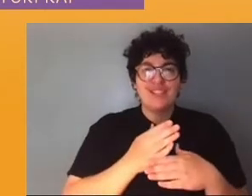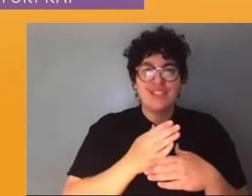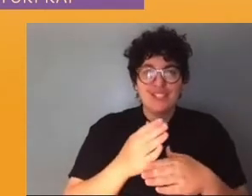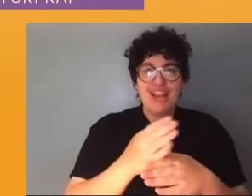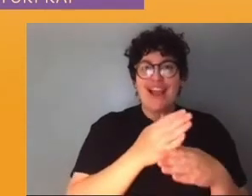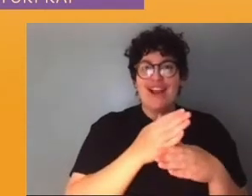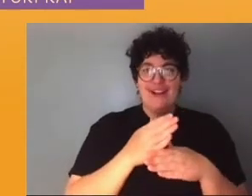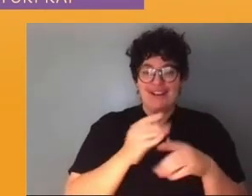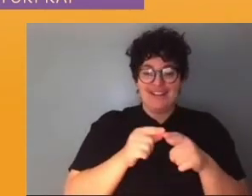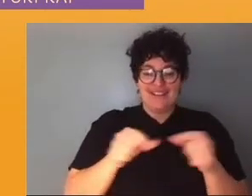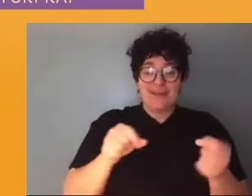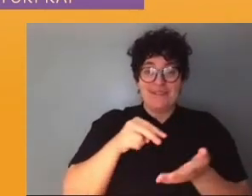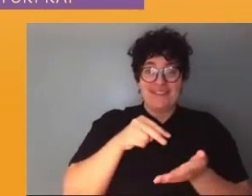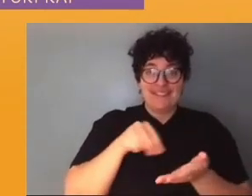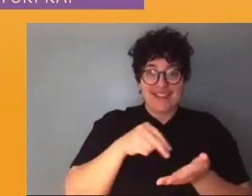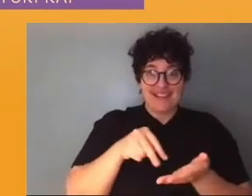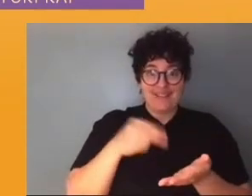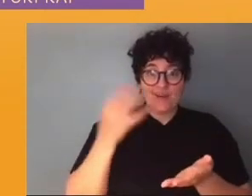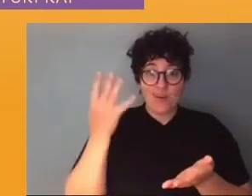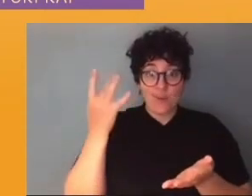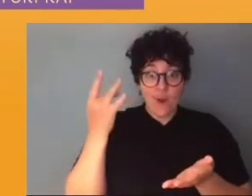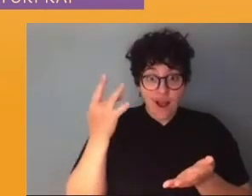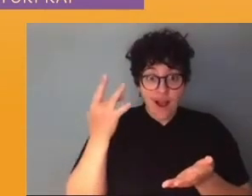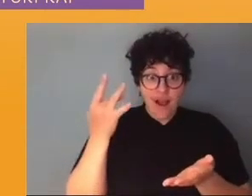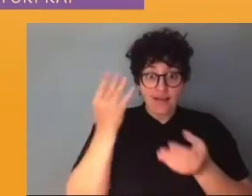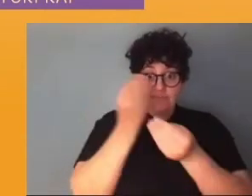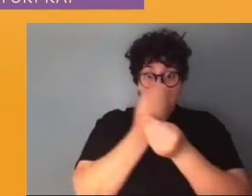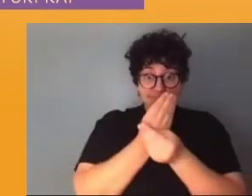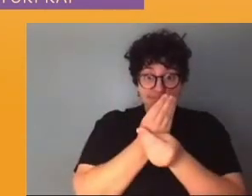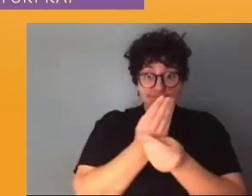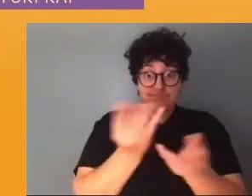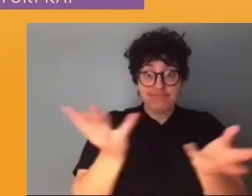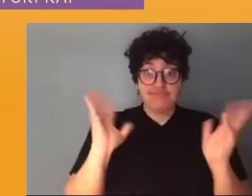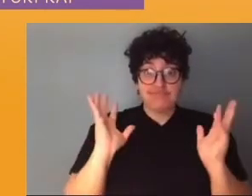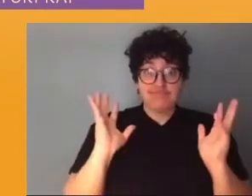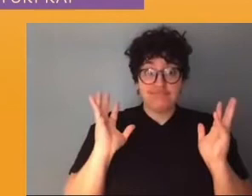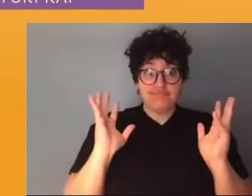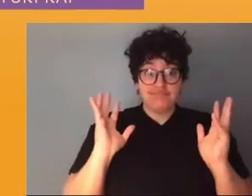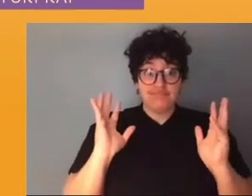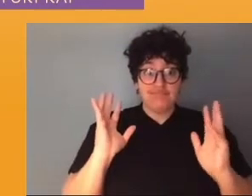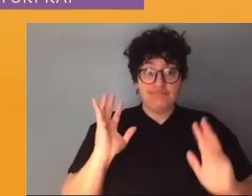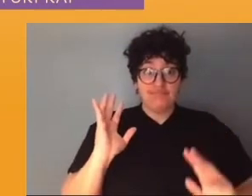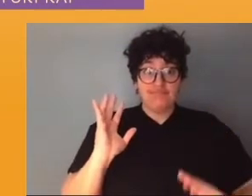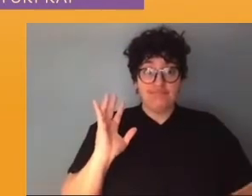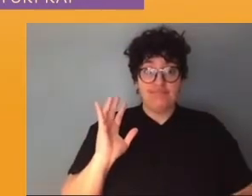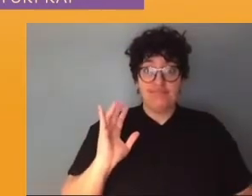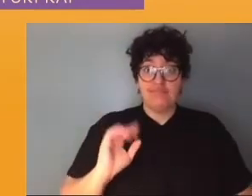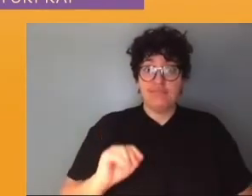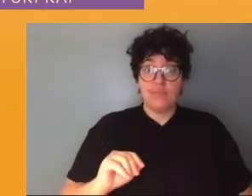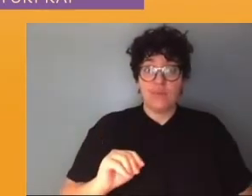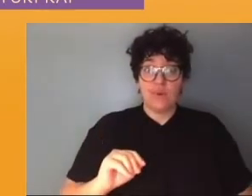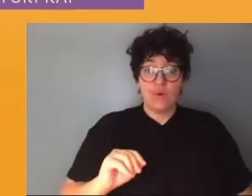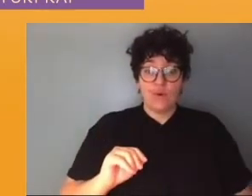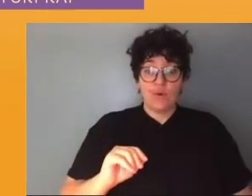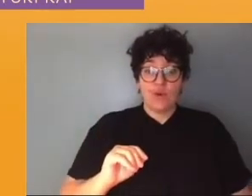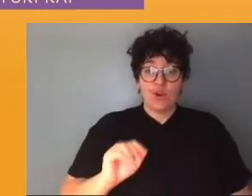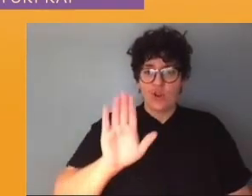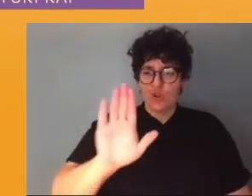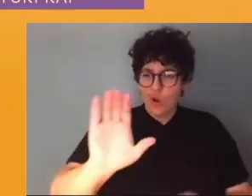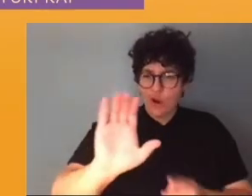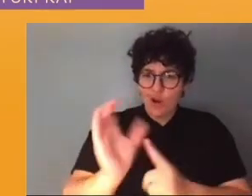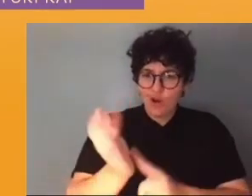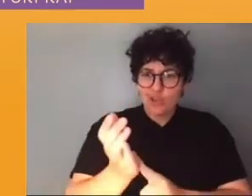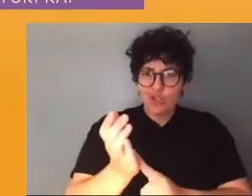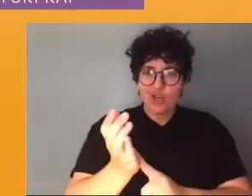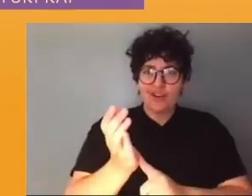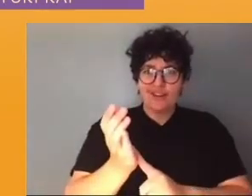compartir la tradición del baile japonés para hacerle saber a la gente que hay distintas culturas más